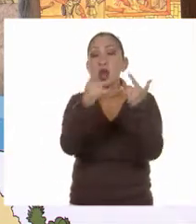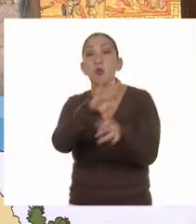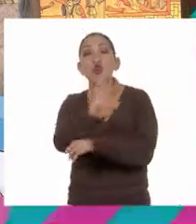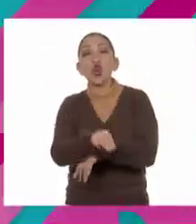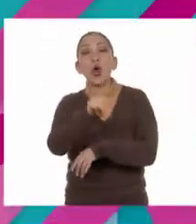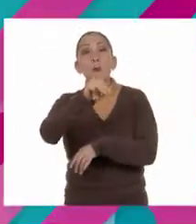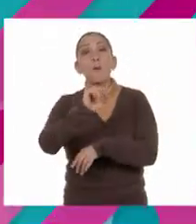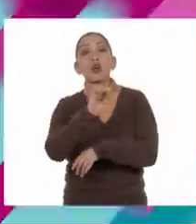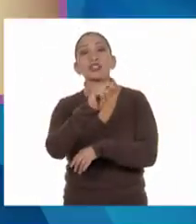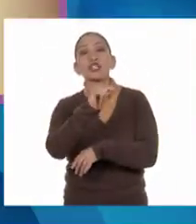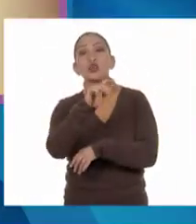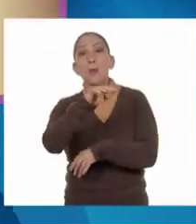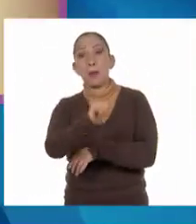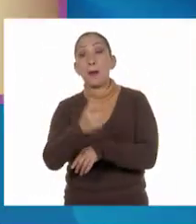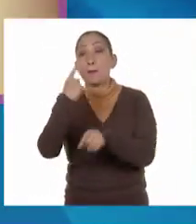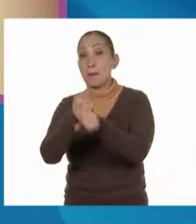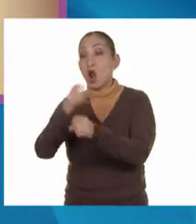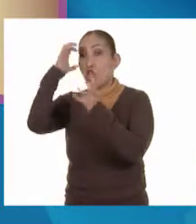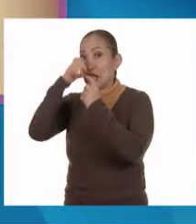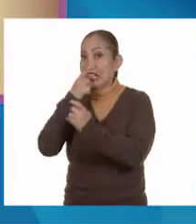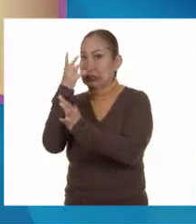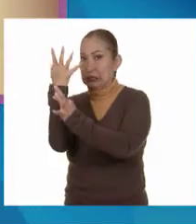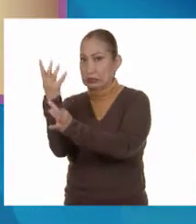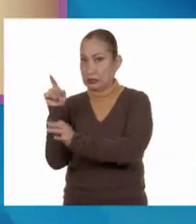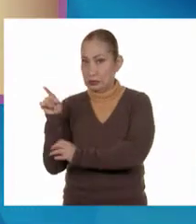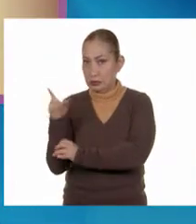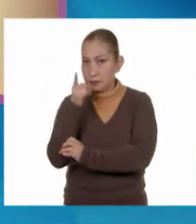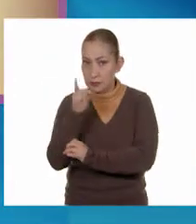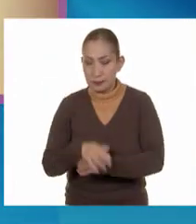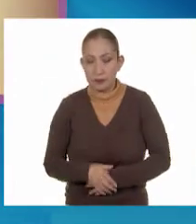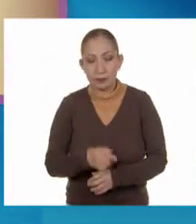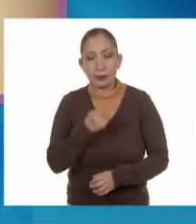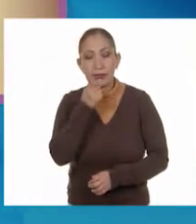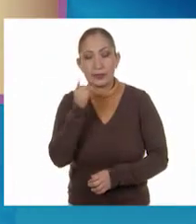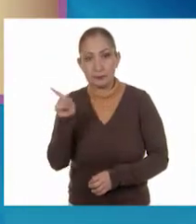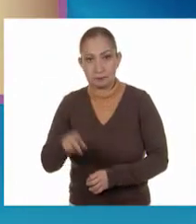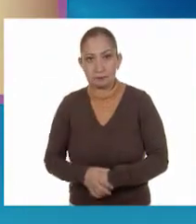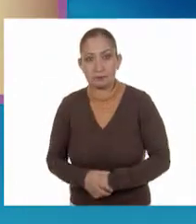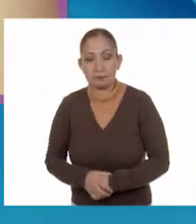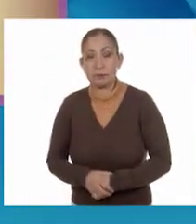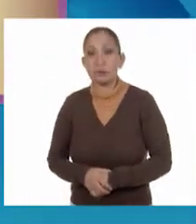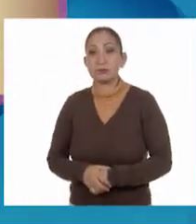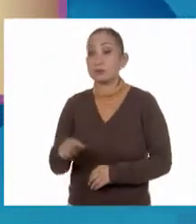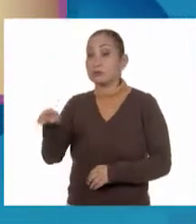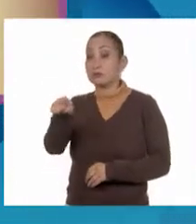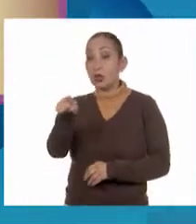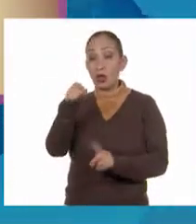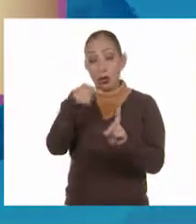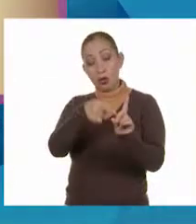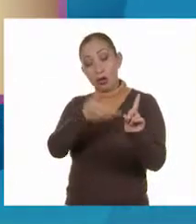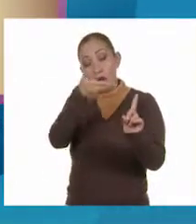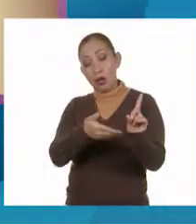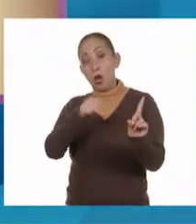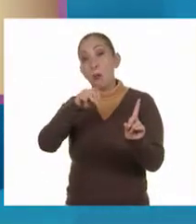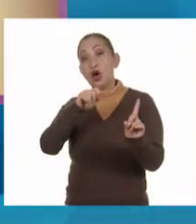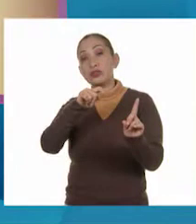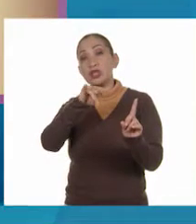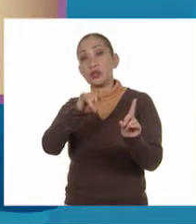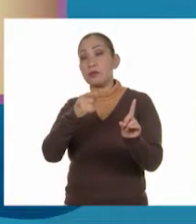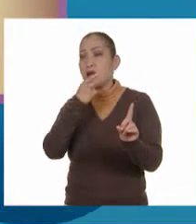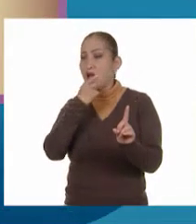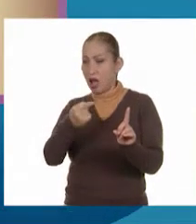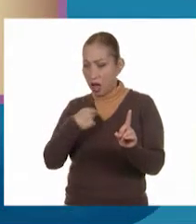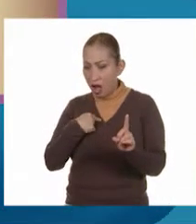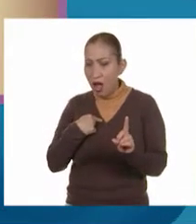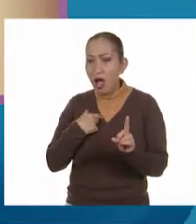Moctezuma. La primera es la de Hernán Cortés. Claro que sí, maestra. Dice, y el dicho Moctezuma dijo que le sacasen